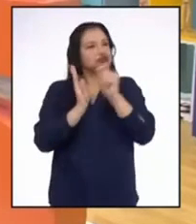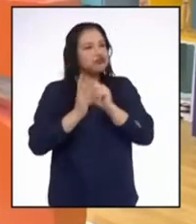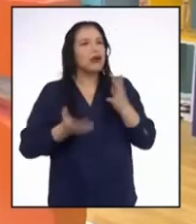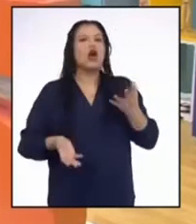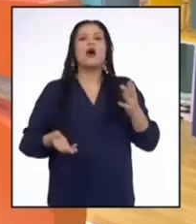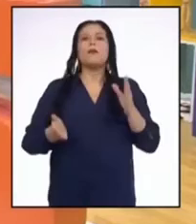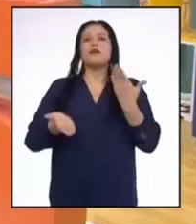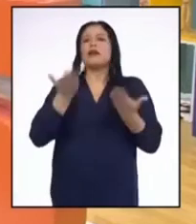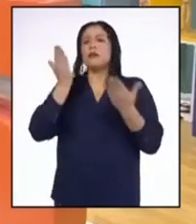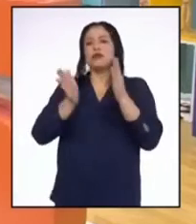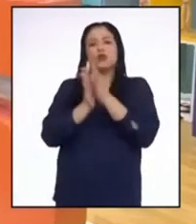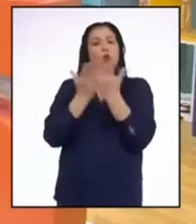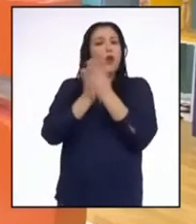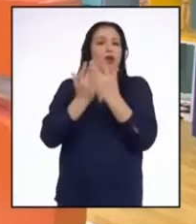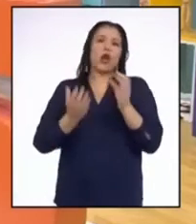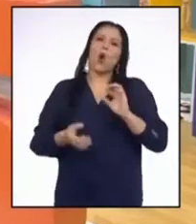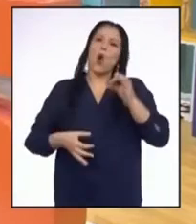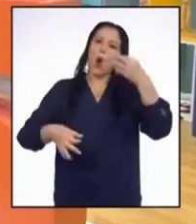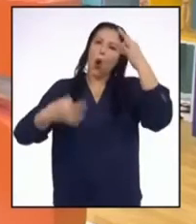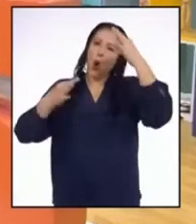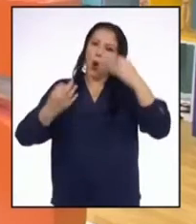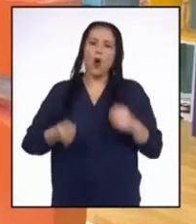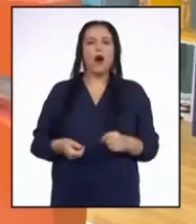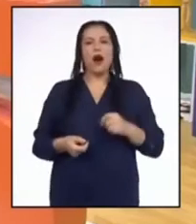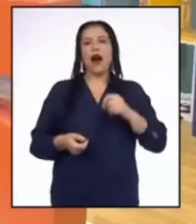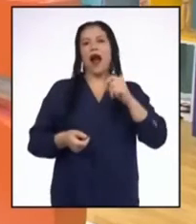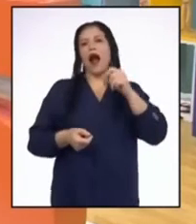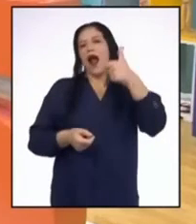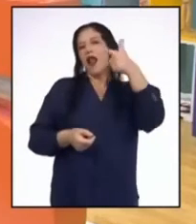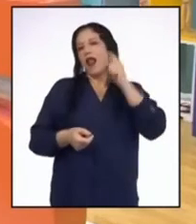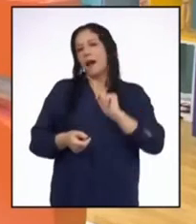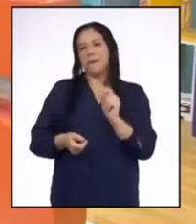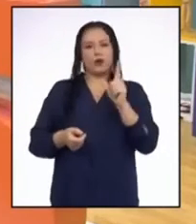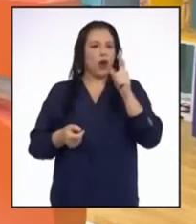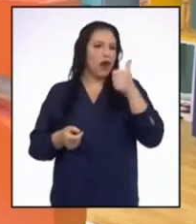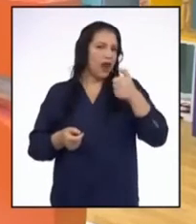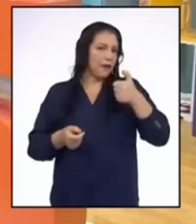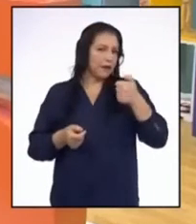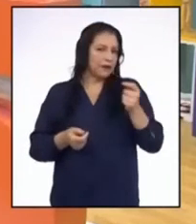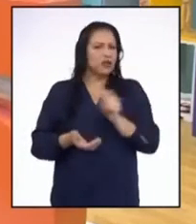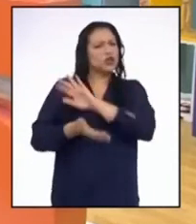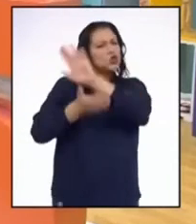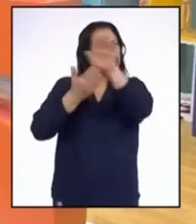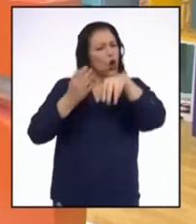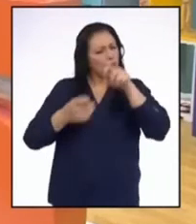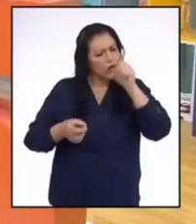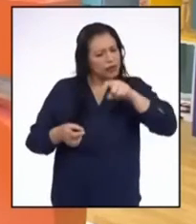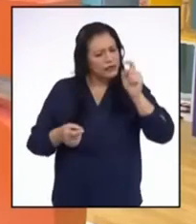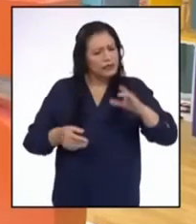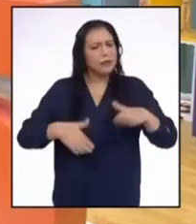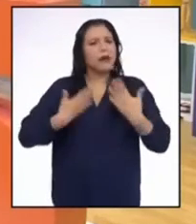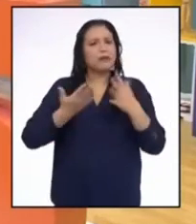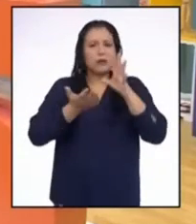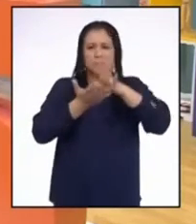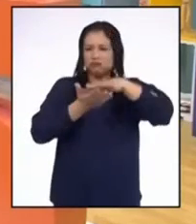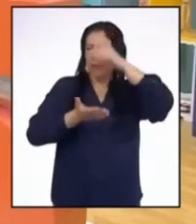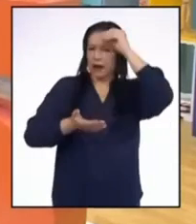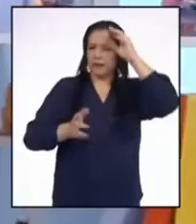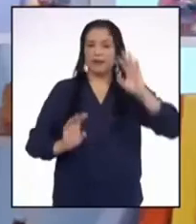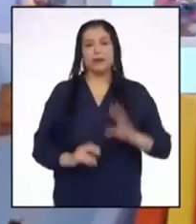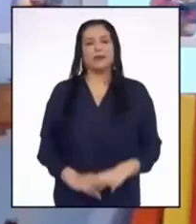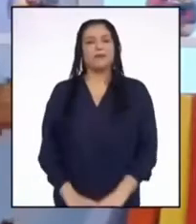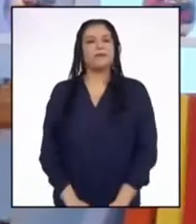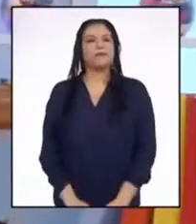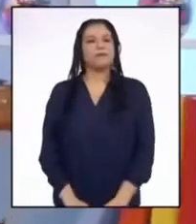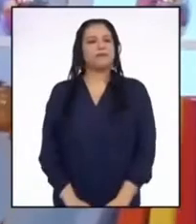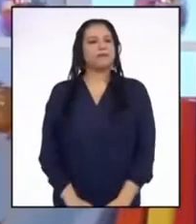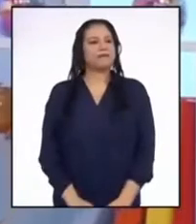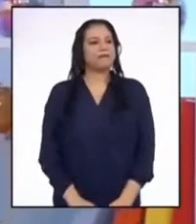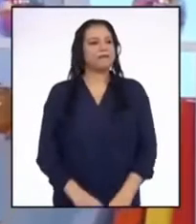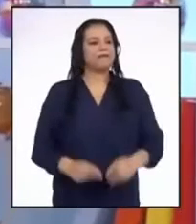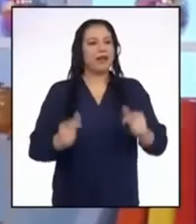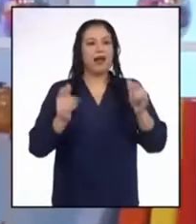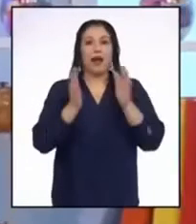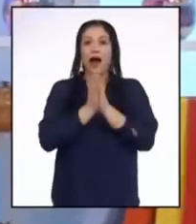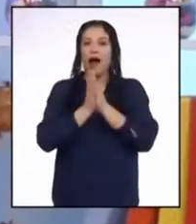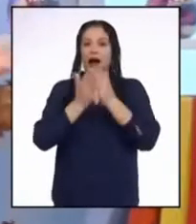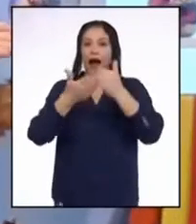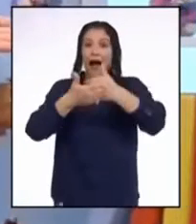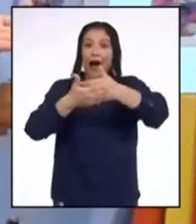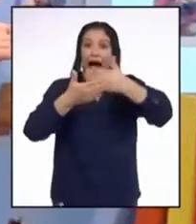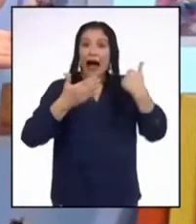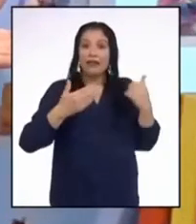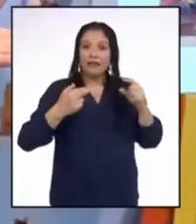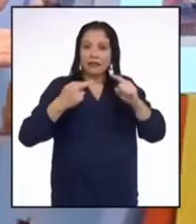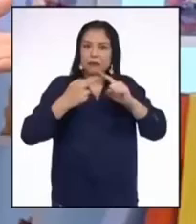un cuaderno u hojas, lápiz o lapicero y todo lo que crean necesario para su aprendizaje. Antes de